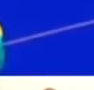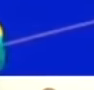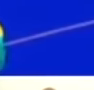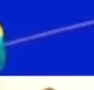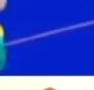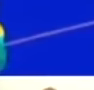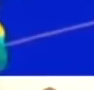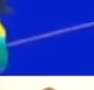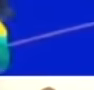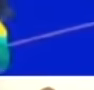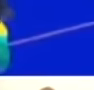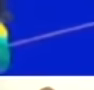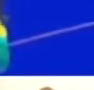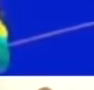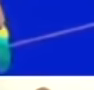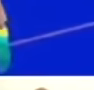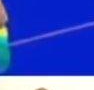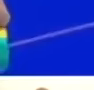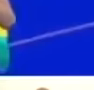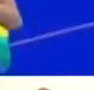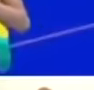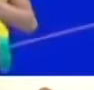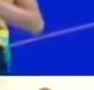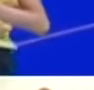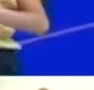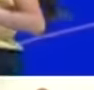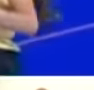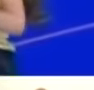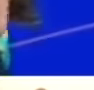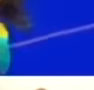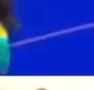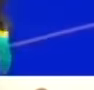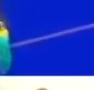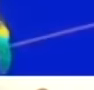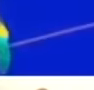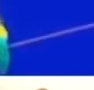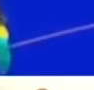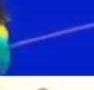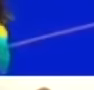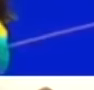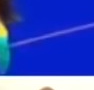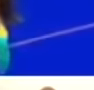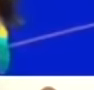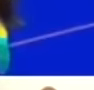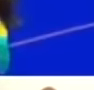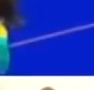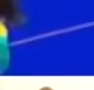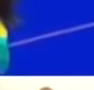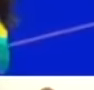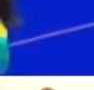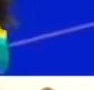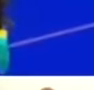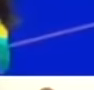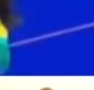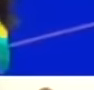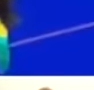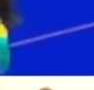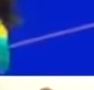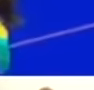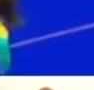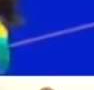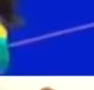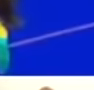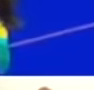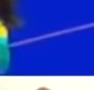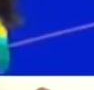mamá. Mira, está grabando todo, vale, para las redes. ¿Y qué edad tienes tú? Yo tengo 10 años, mi presidente. ¿En qué